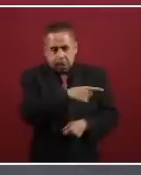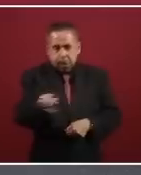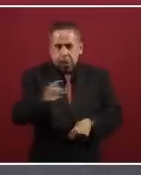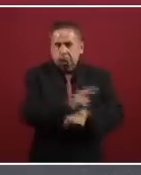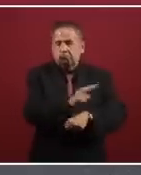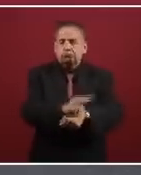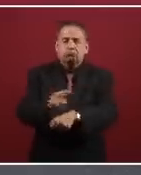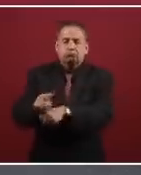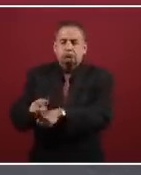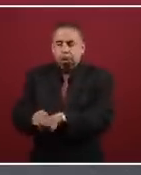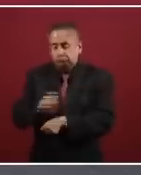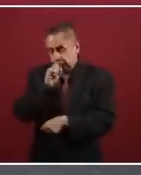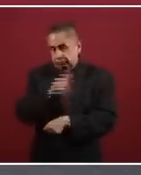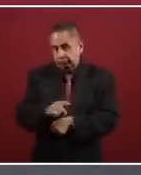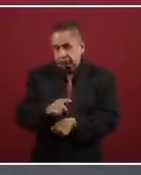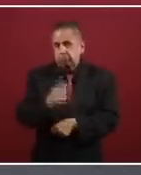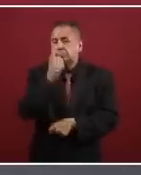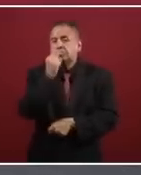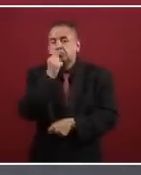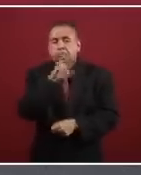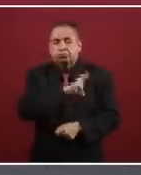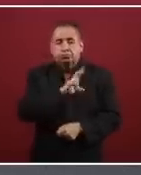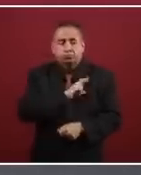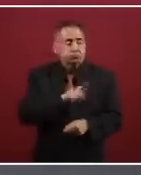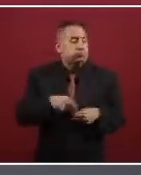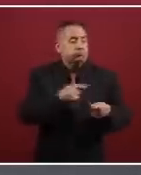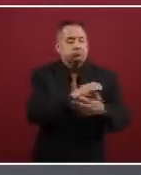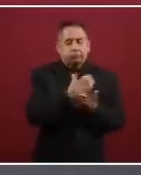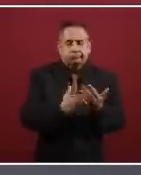elementos de la policía privada.